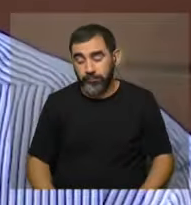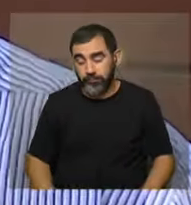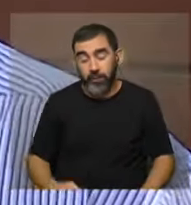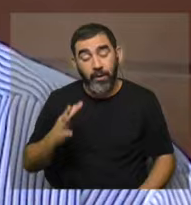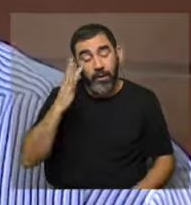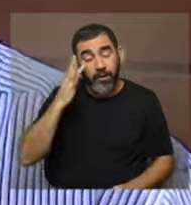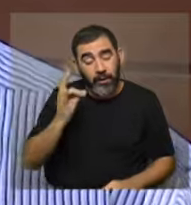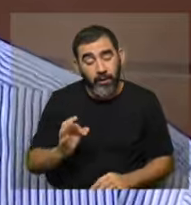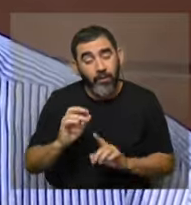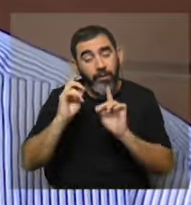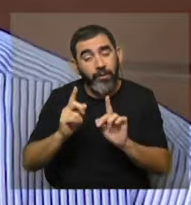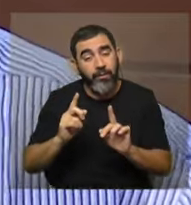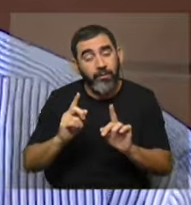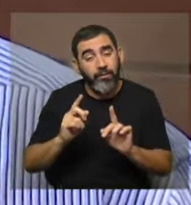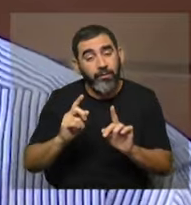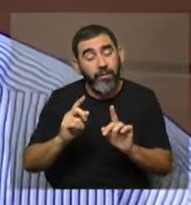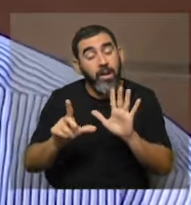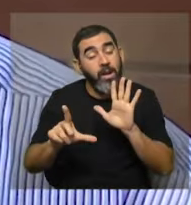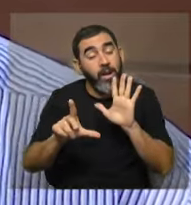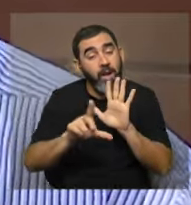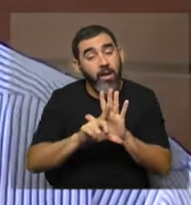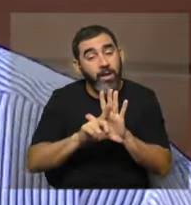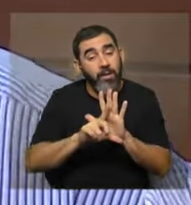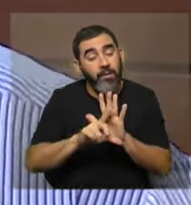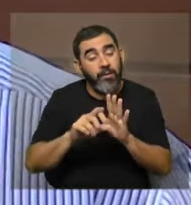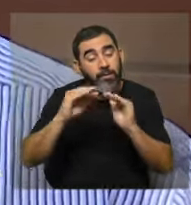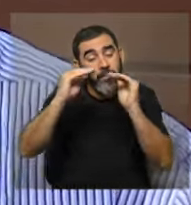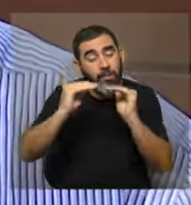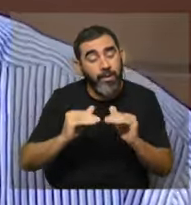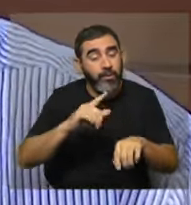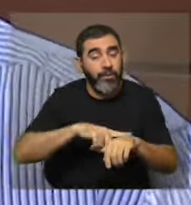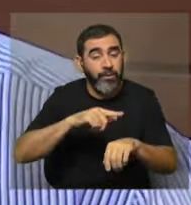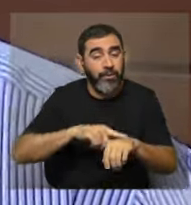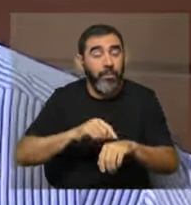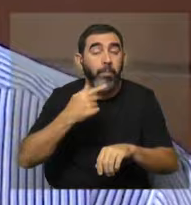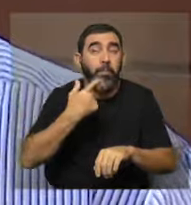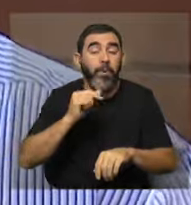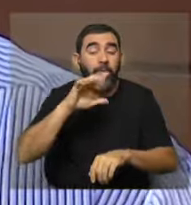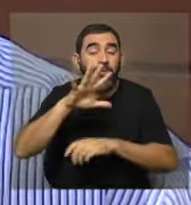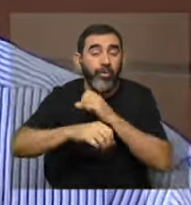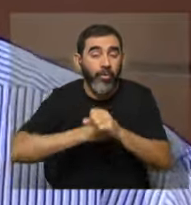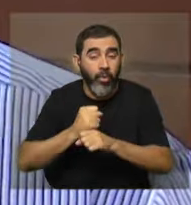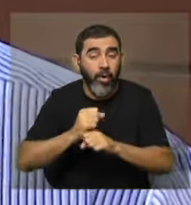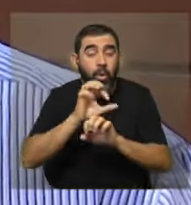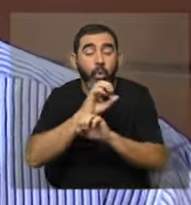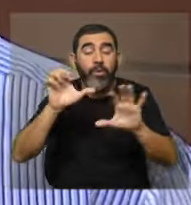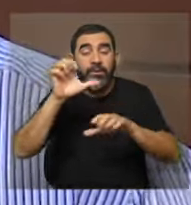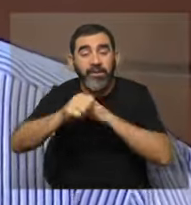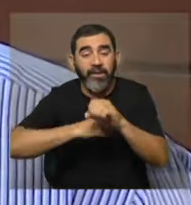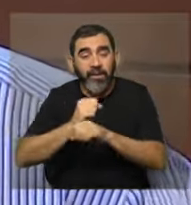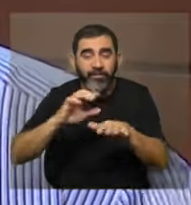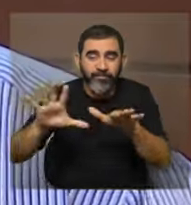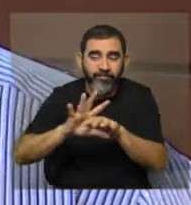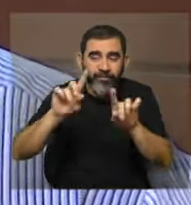parece que tendríamos que ir hacia hacia una ley que establezca un término menor por ejemplo el de 5 años o el de 6 años para que no